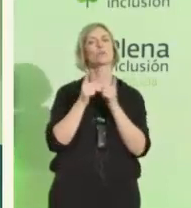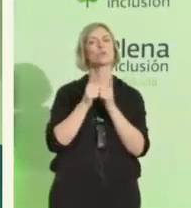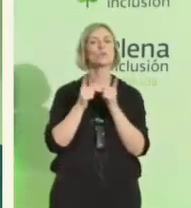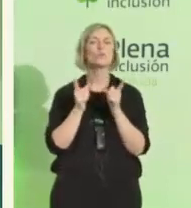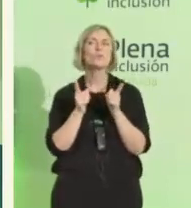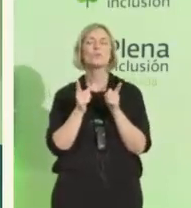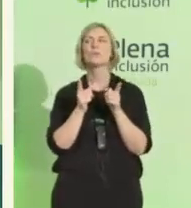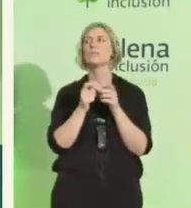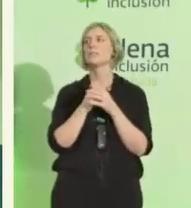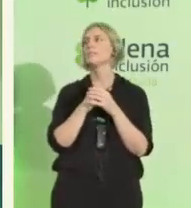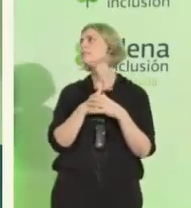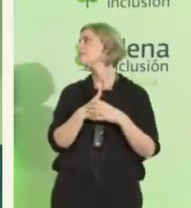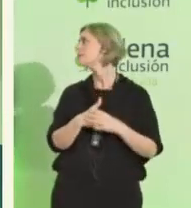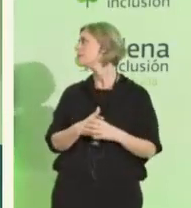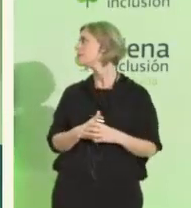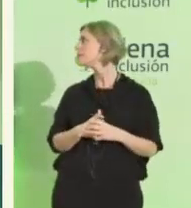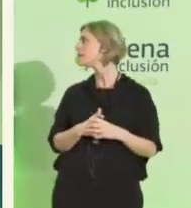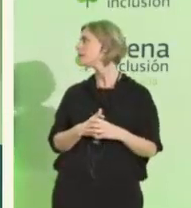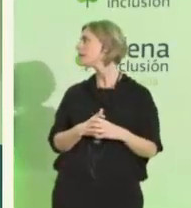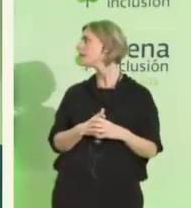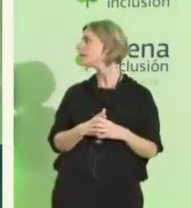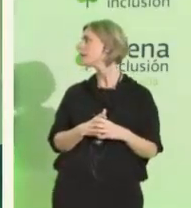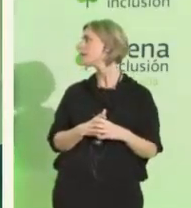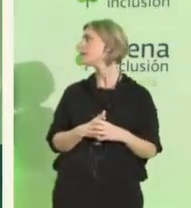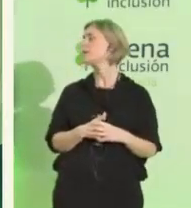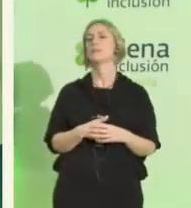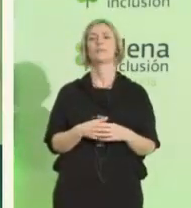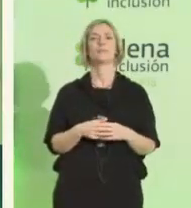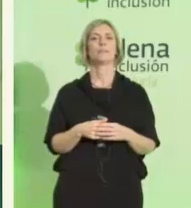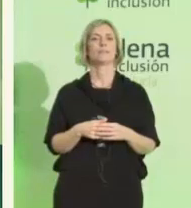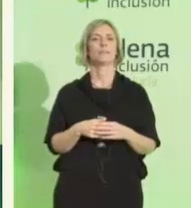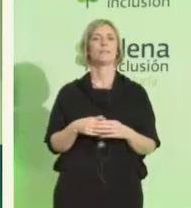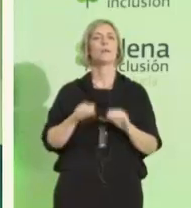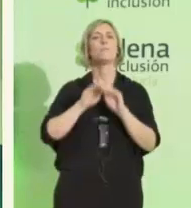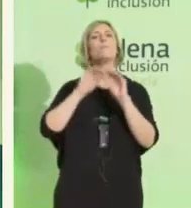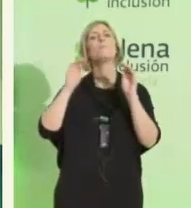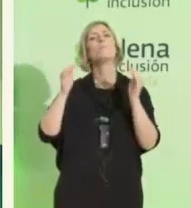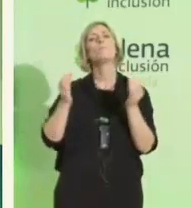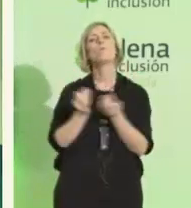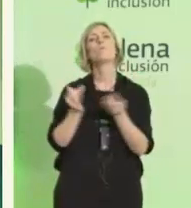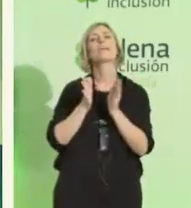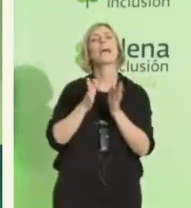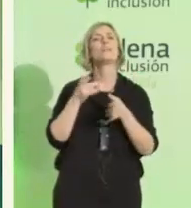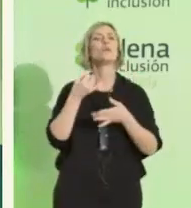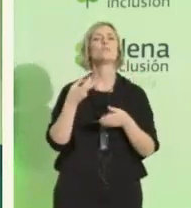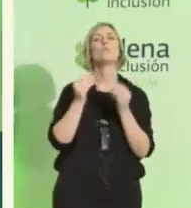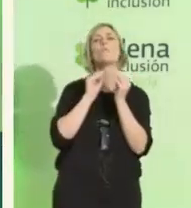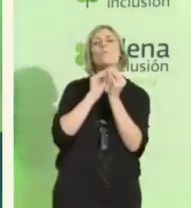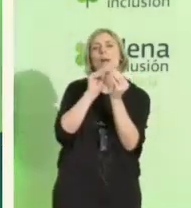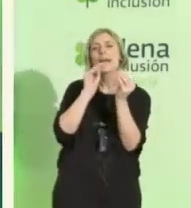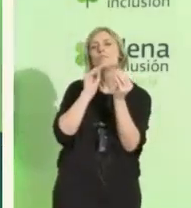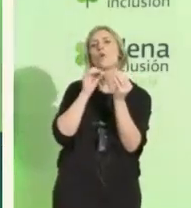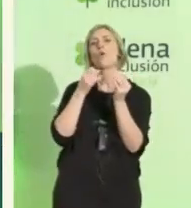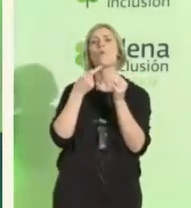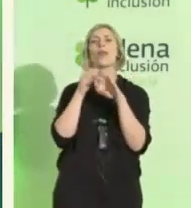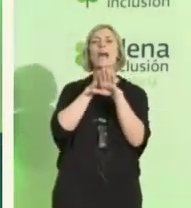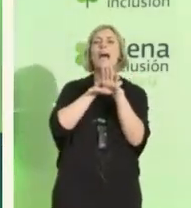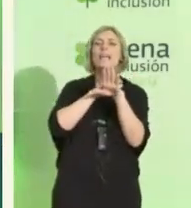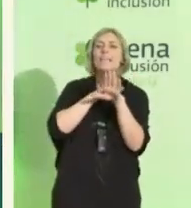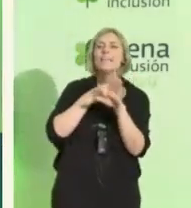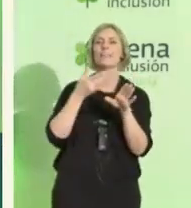mundo es una isla era un acento educativo